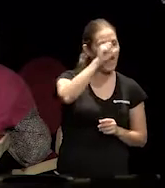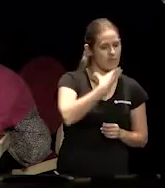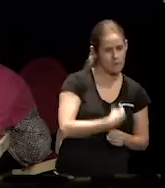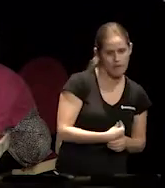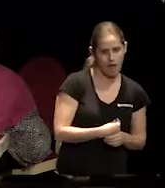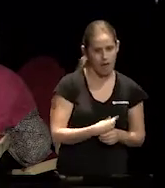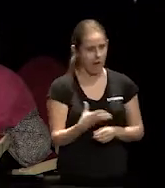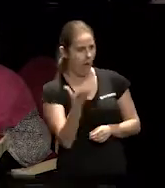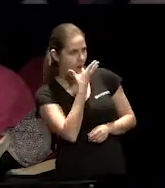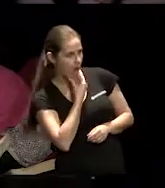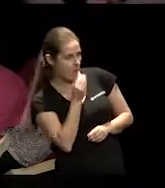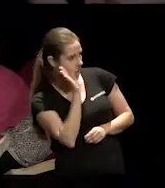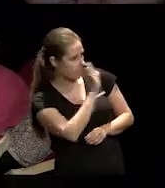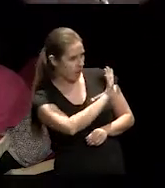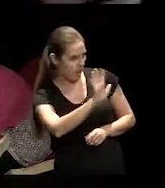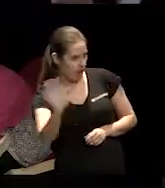pasada! Vamos a sentarnos, sí.